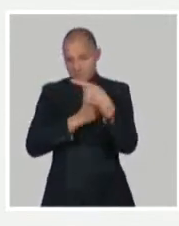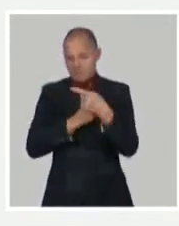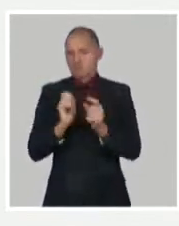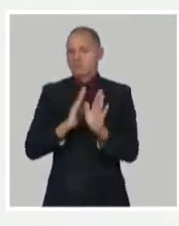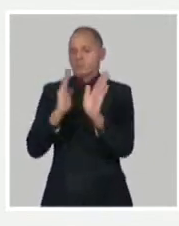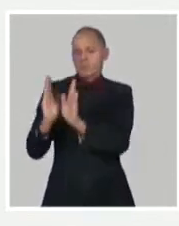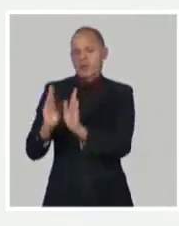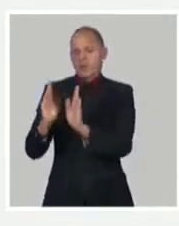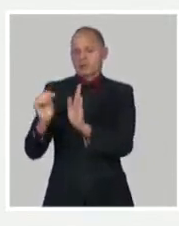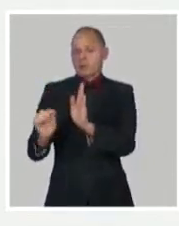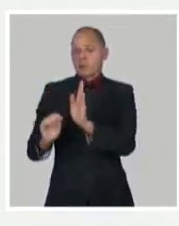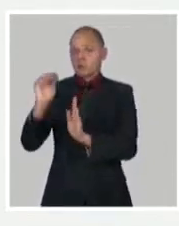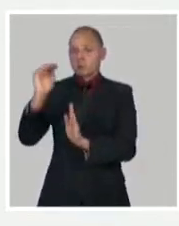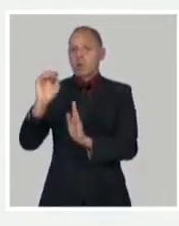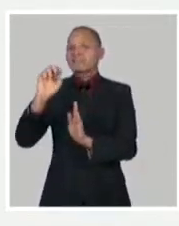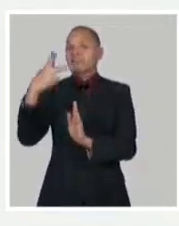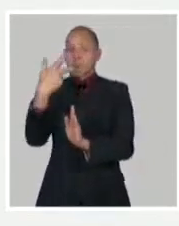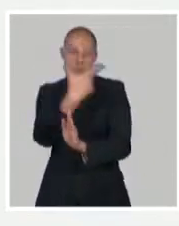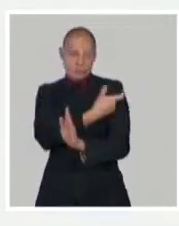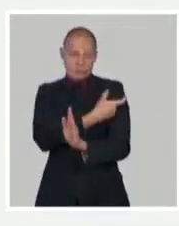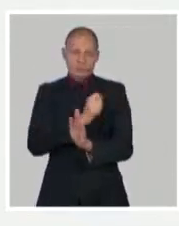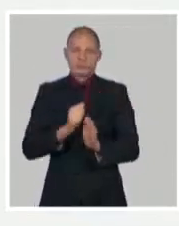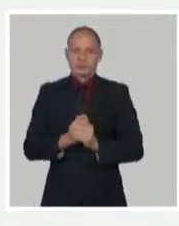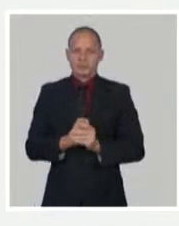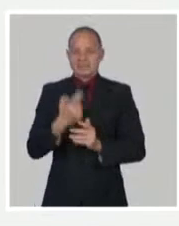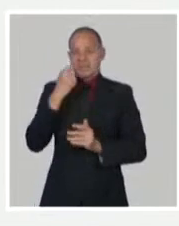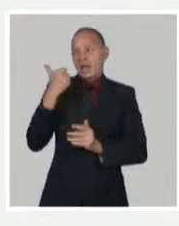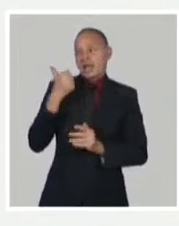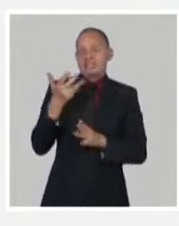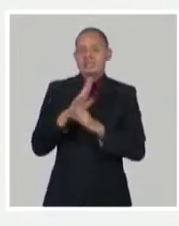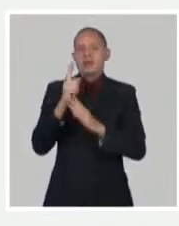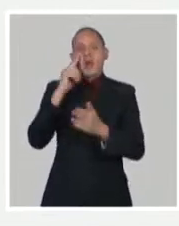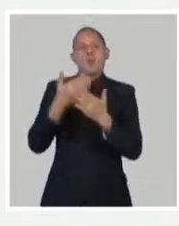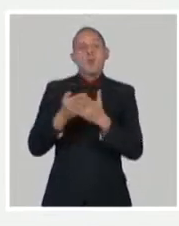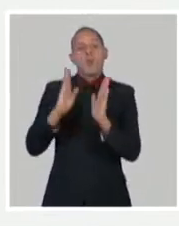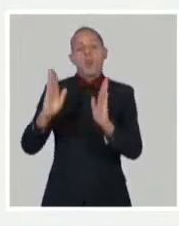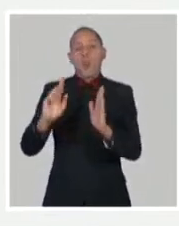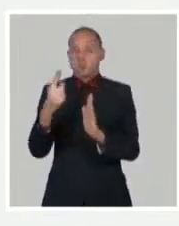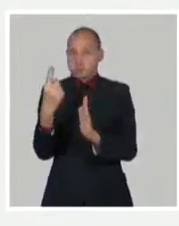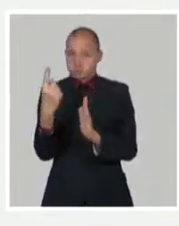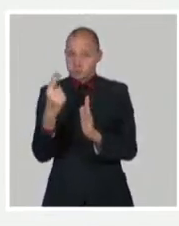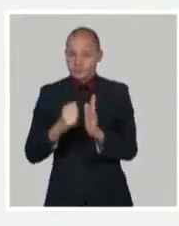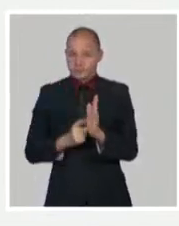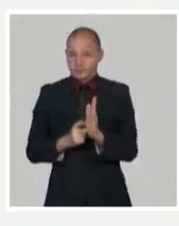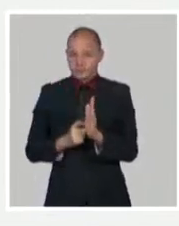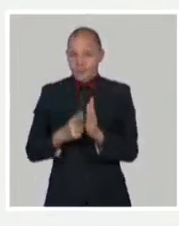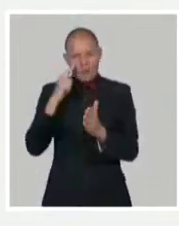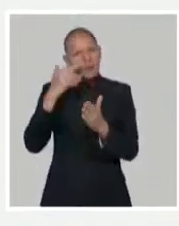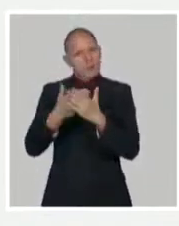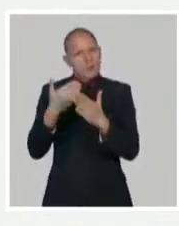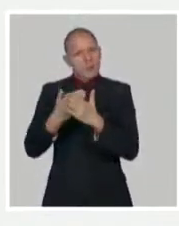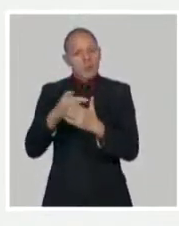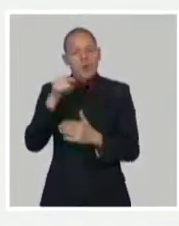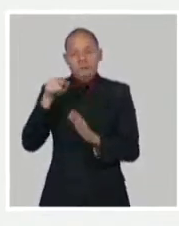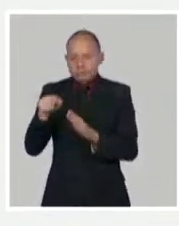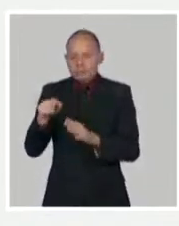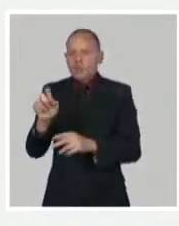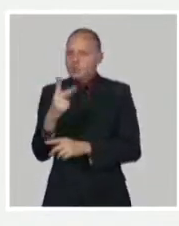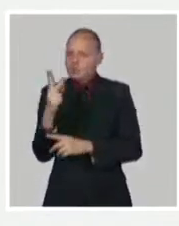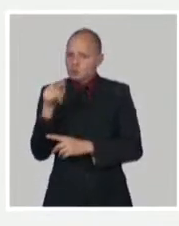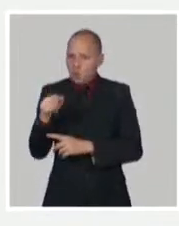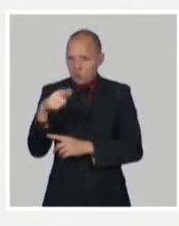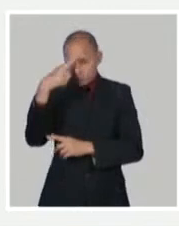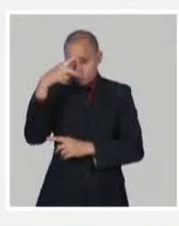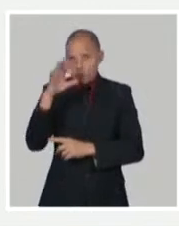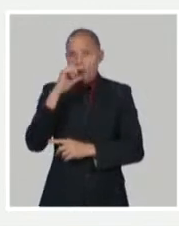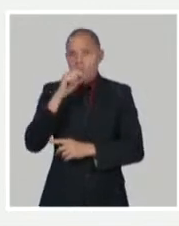dosis. Este ensayo fase 1 de Soberana 02 mostró igualmente que es una vacuna muy segura y esto nos dio un